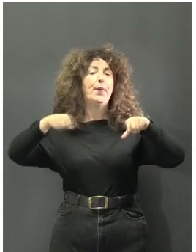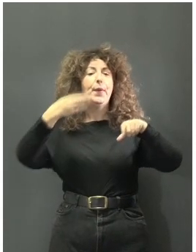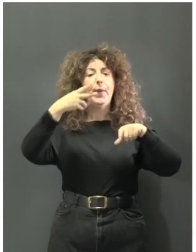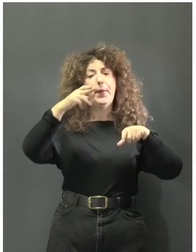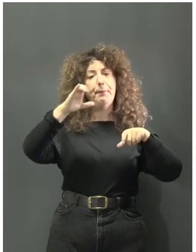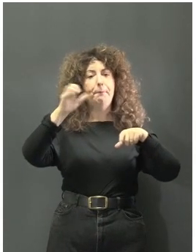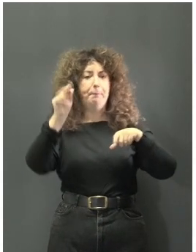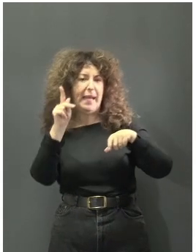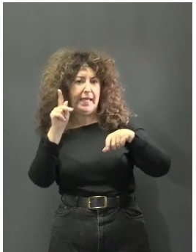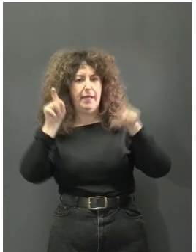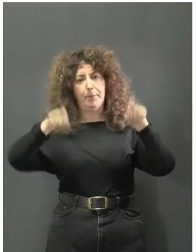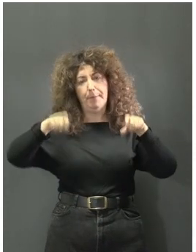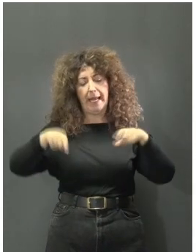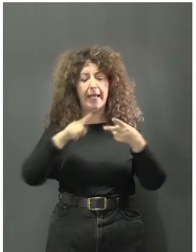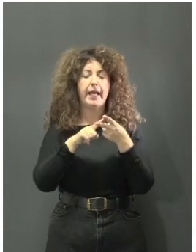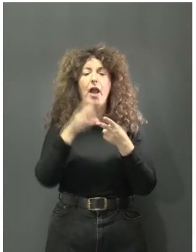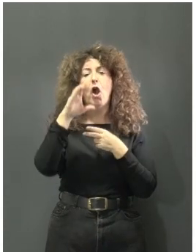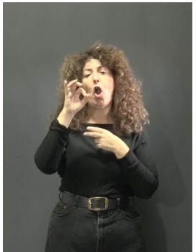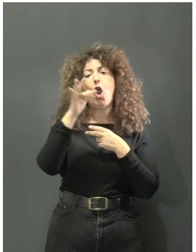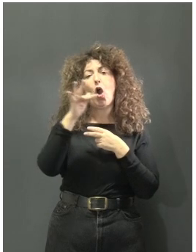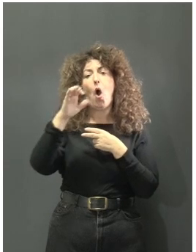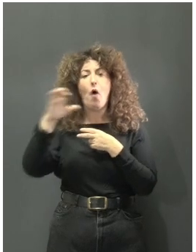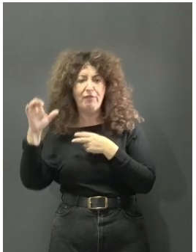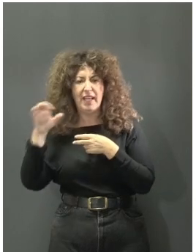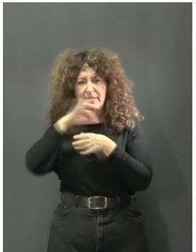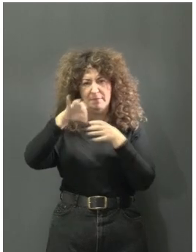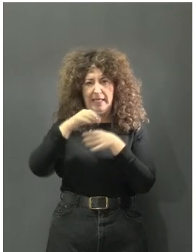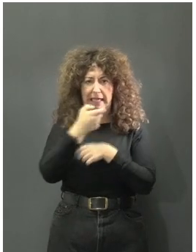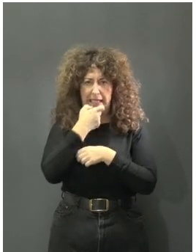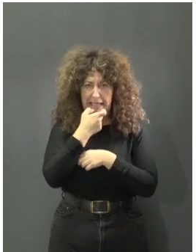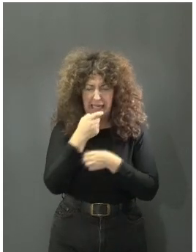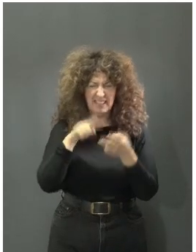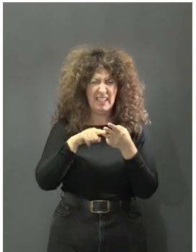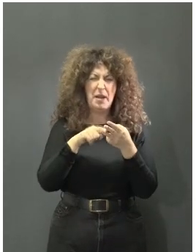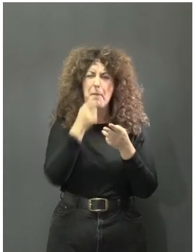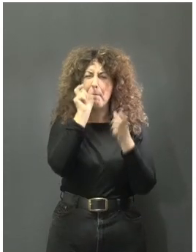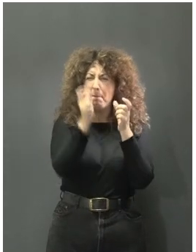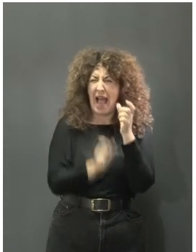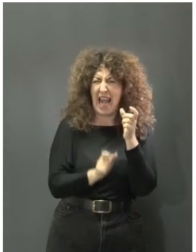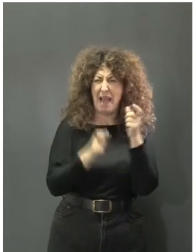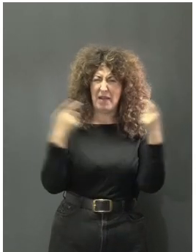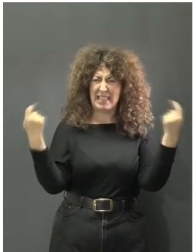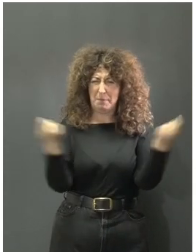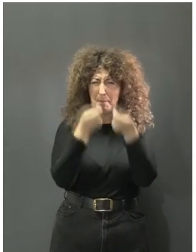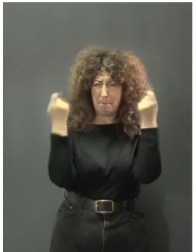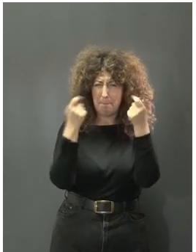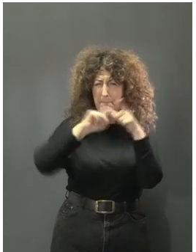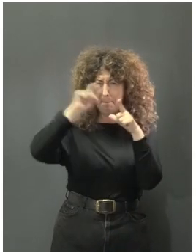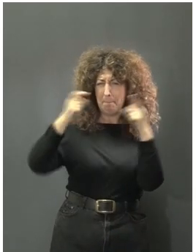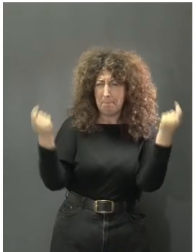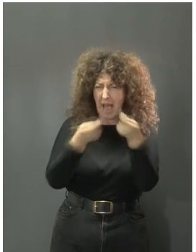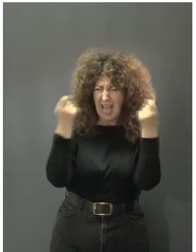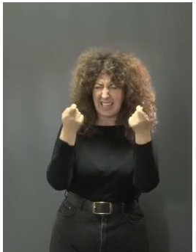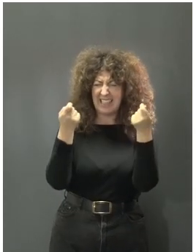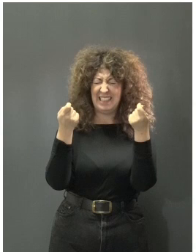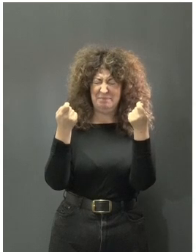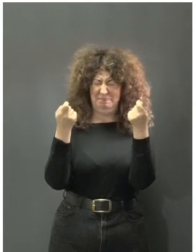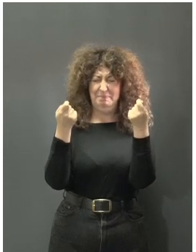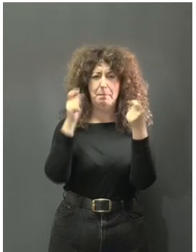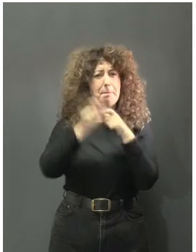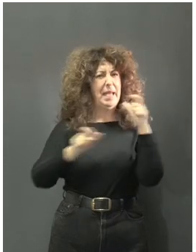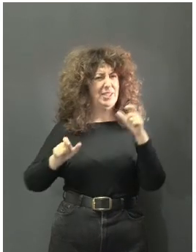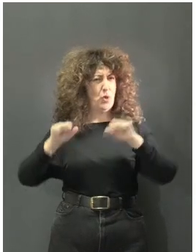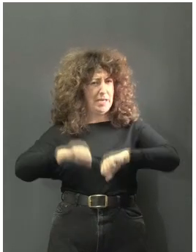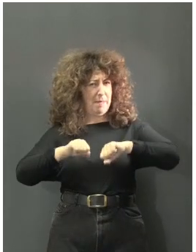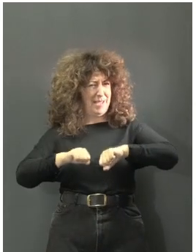Y luego todos los términos que hay relacionados con marketing, y es para personas mayores. Todos los términos que hay relacionados